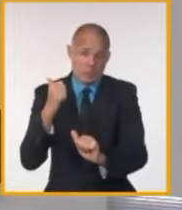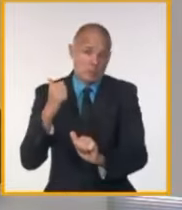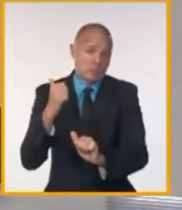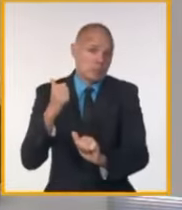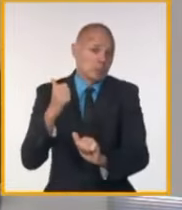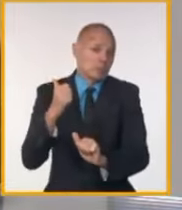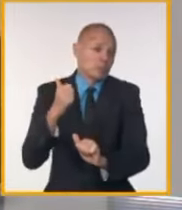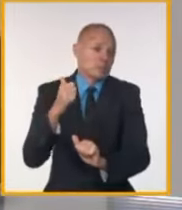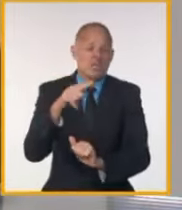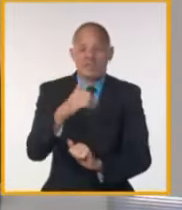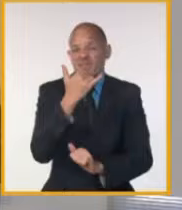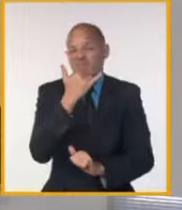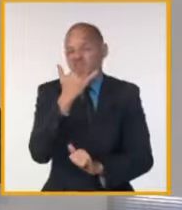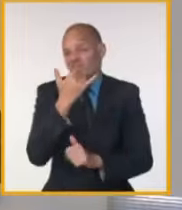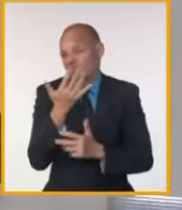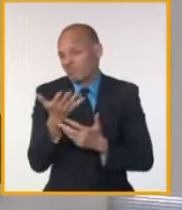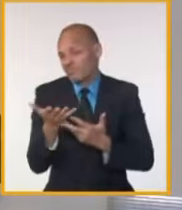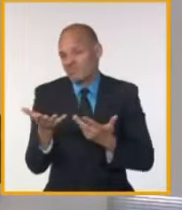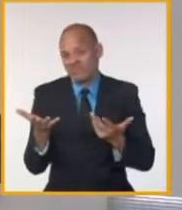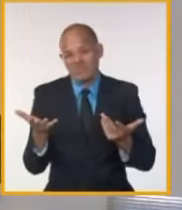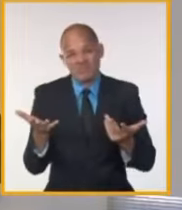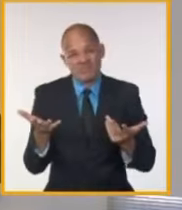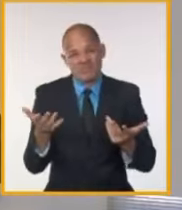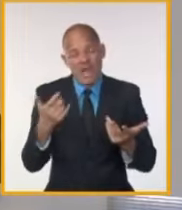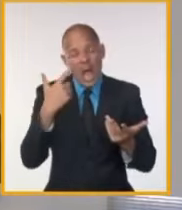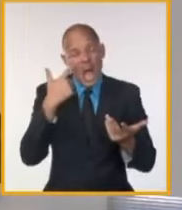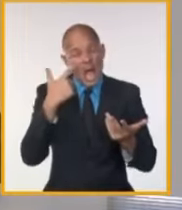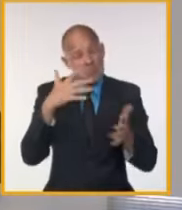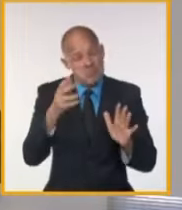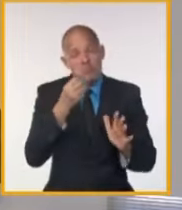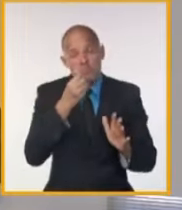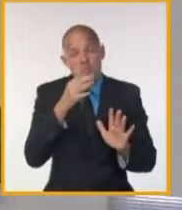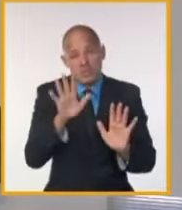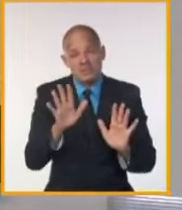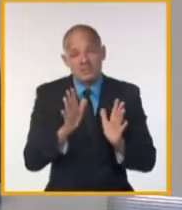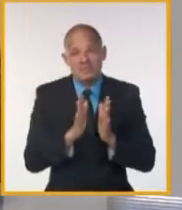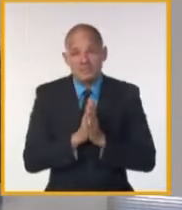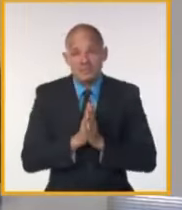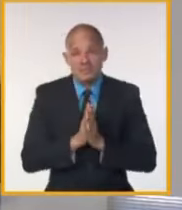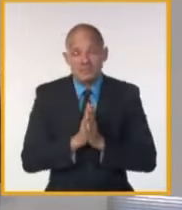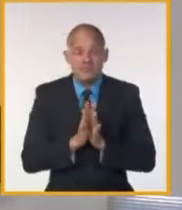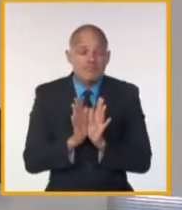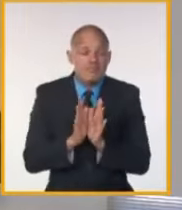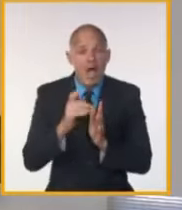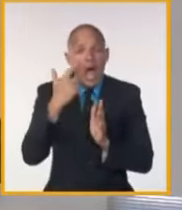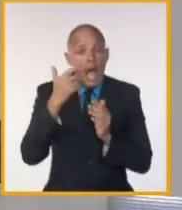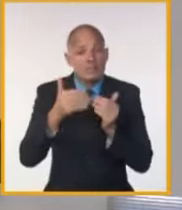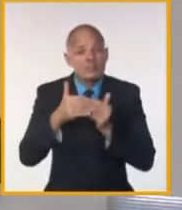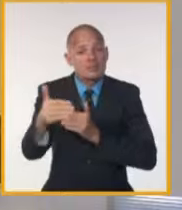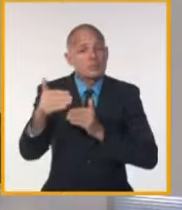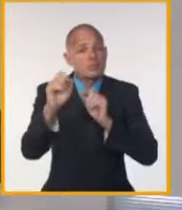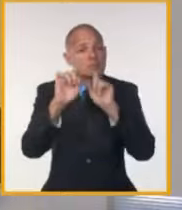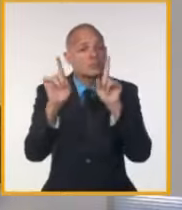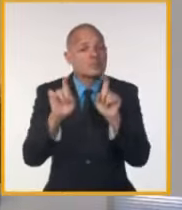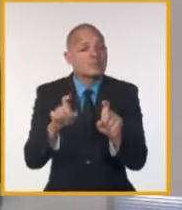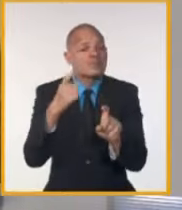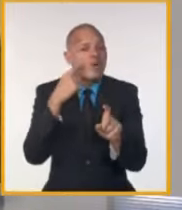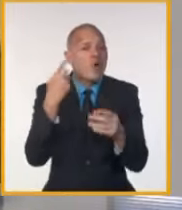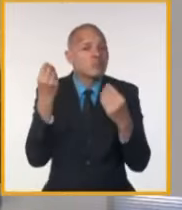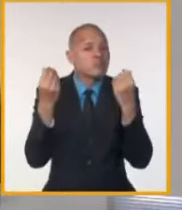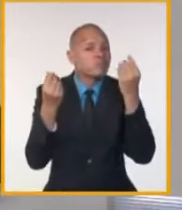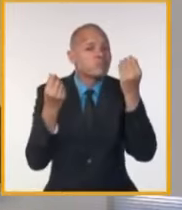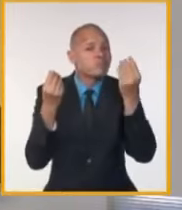derecha sin embargo creo que no se puede descartar esa posibilidad y hay que con tiempo hay que comenzar a valorar